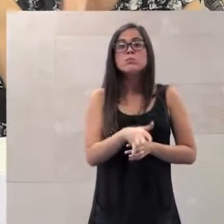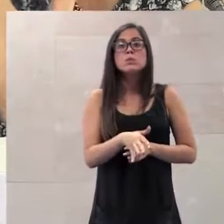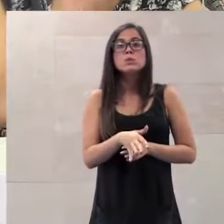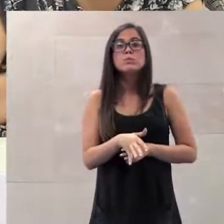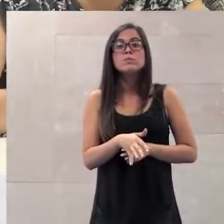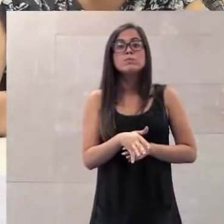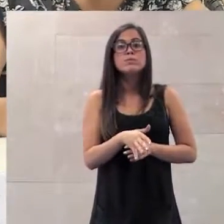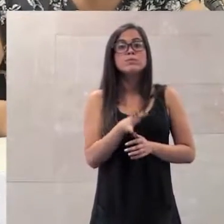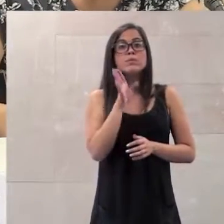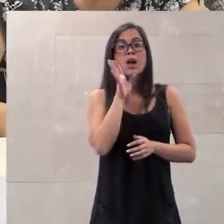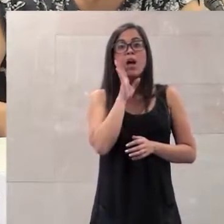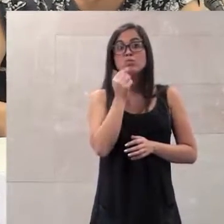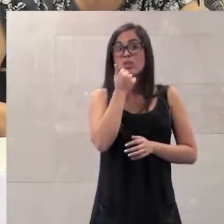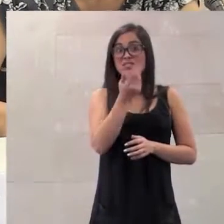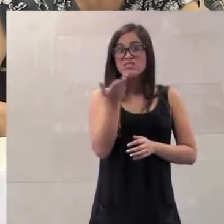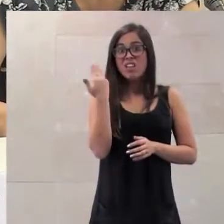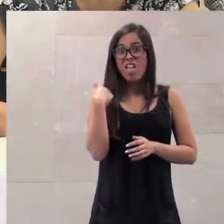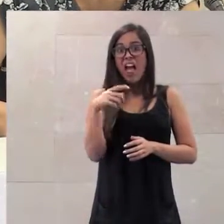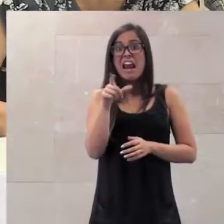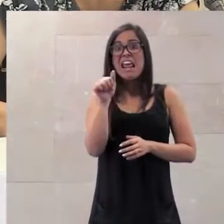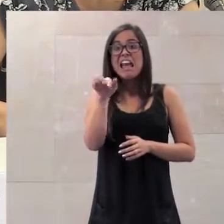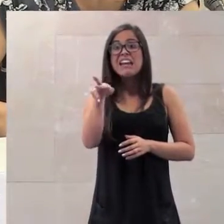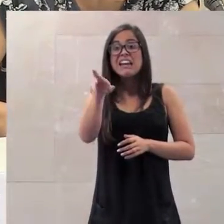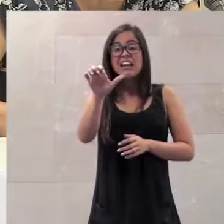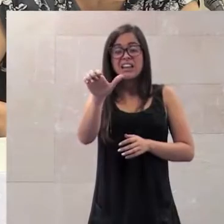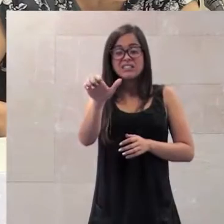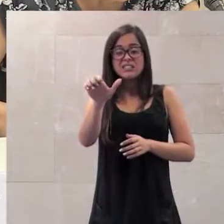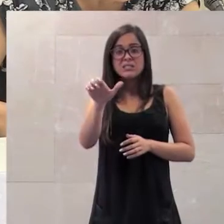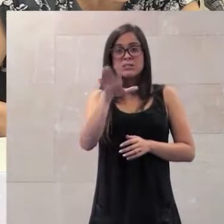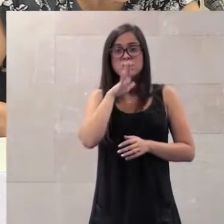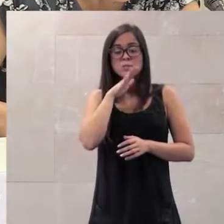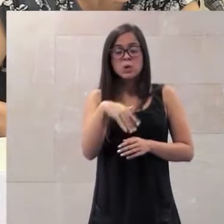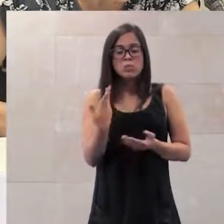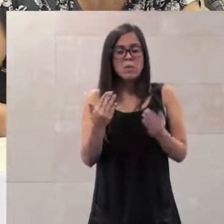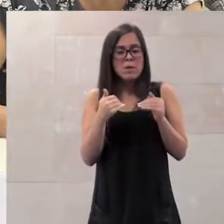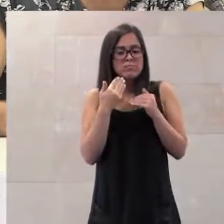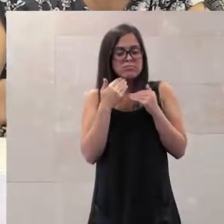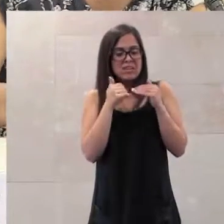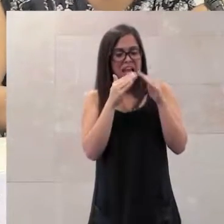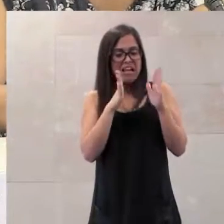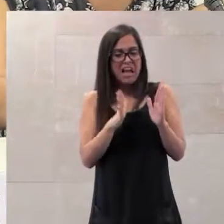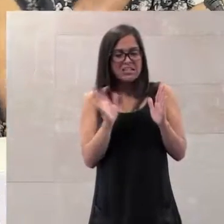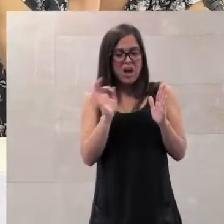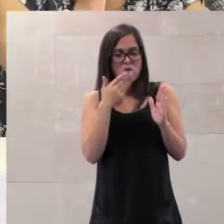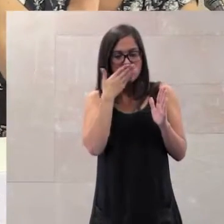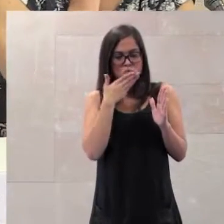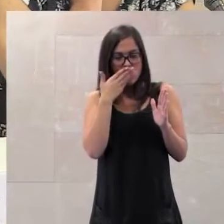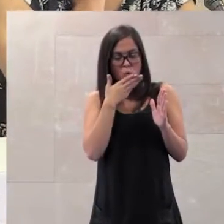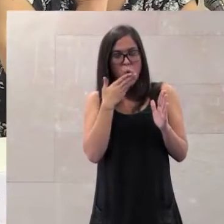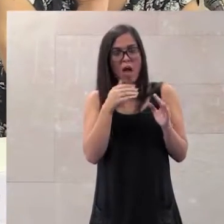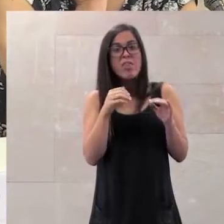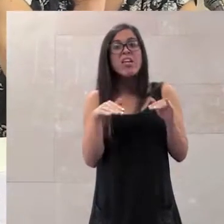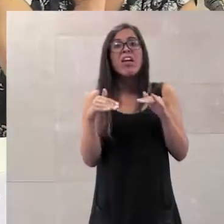decía Leire, para mí el resumen de una casa, de una escuela